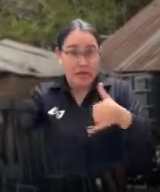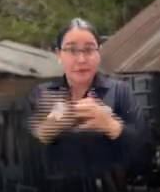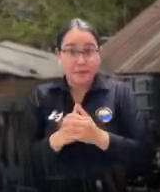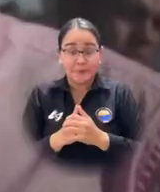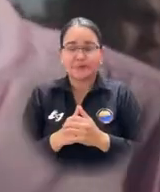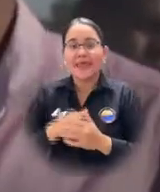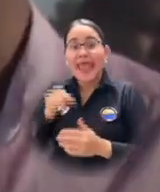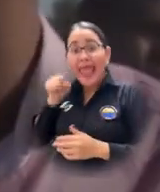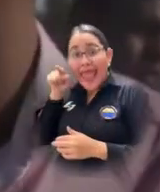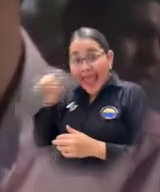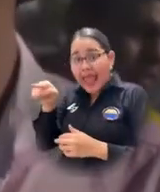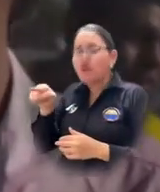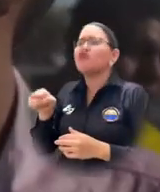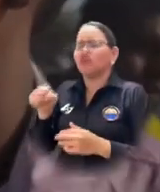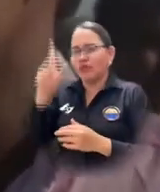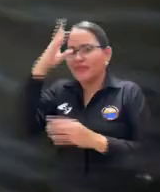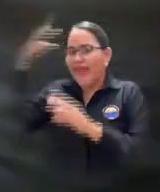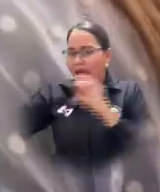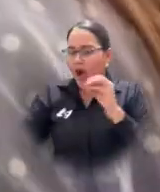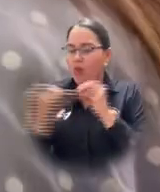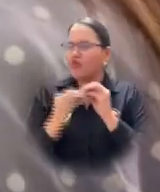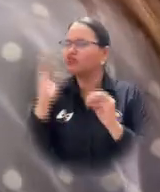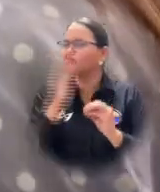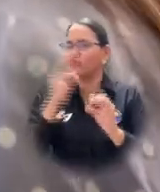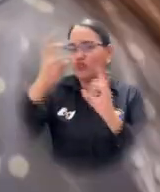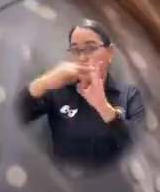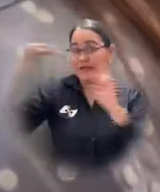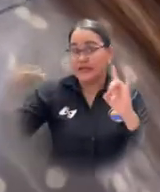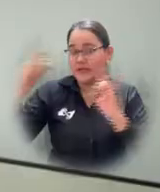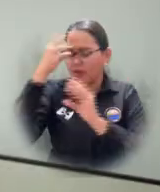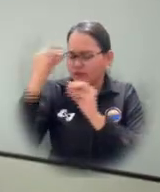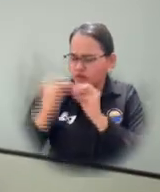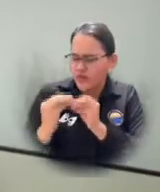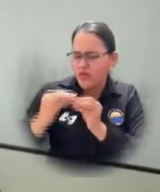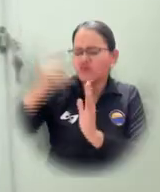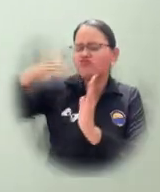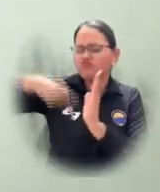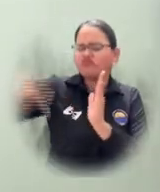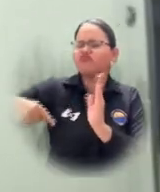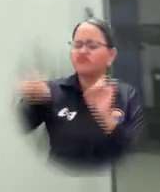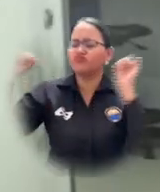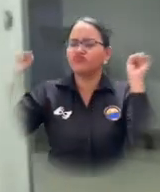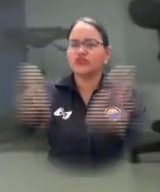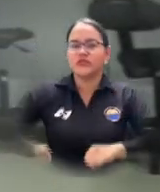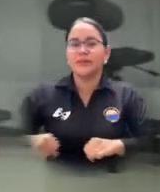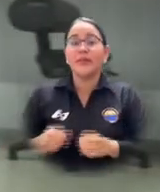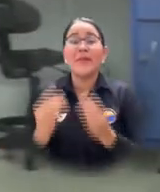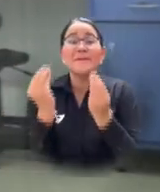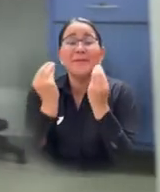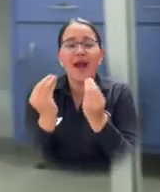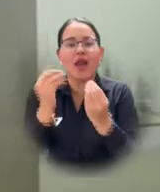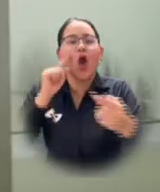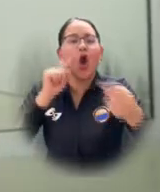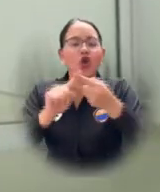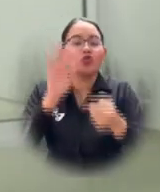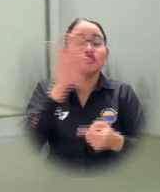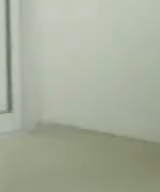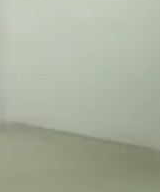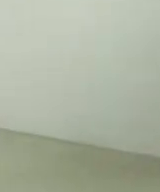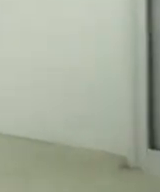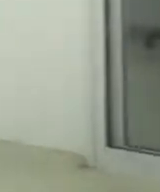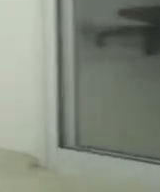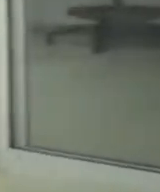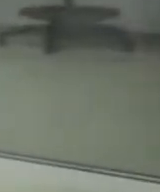acuerdo con la Universidad del Magdalena. Actualmente se están adecuando a los laboratorios de la Universidad del Magdalena donde se fabricará el